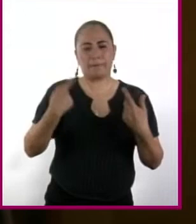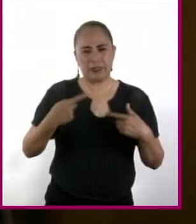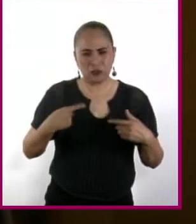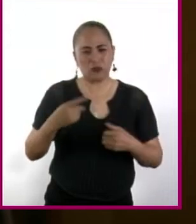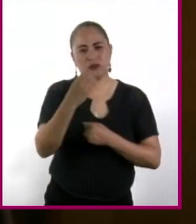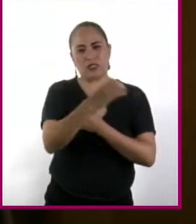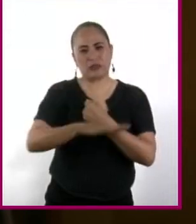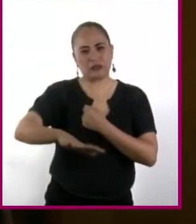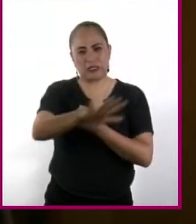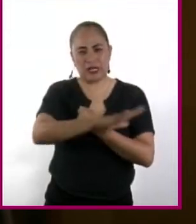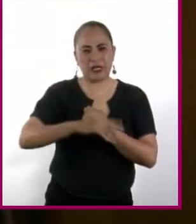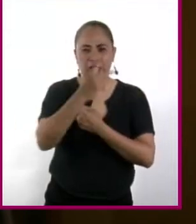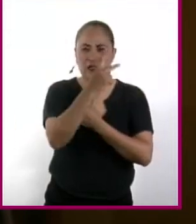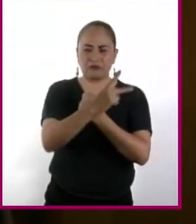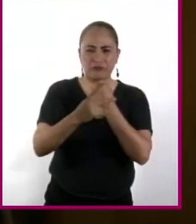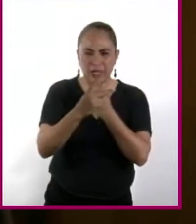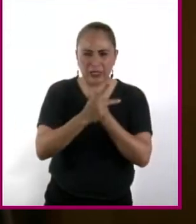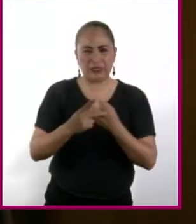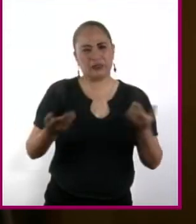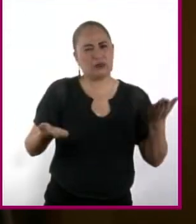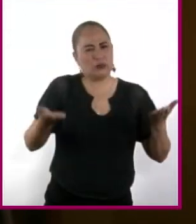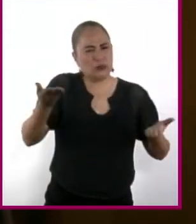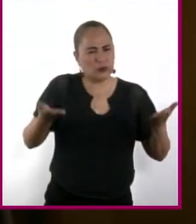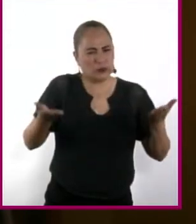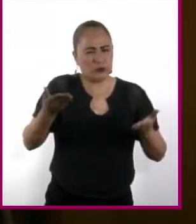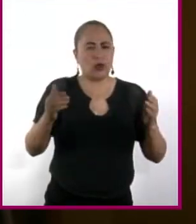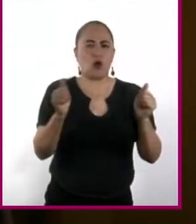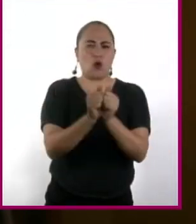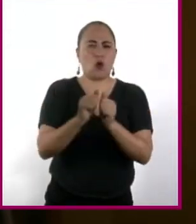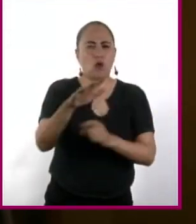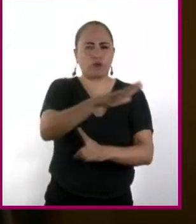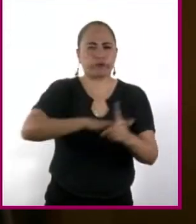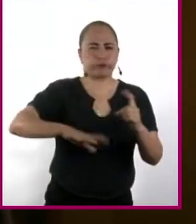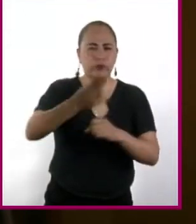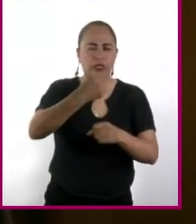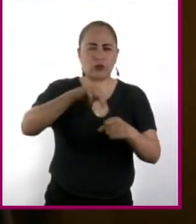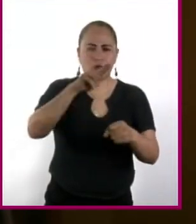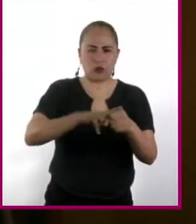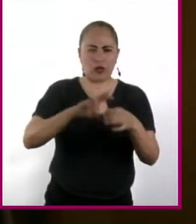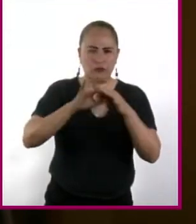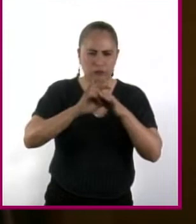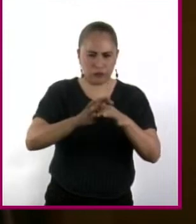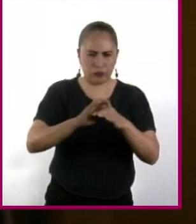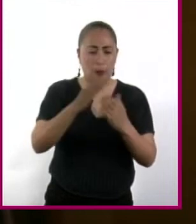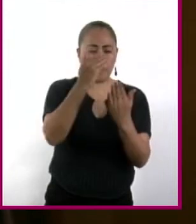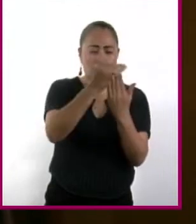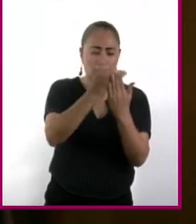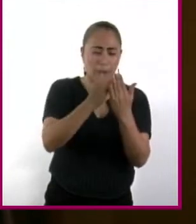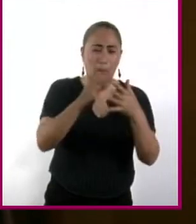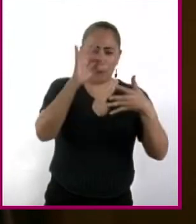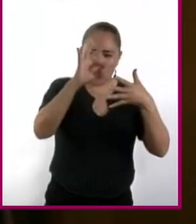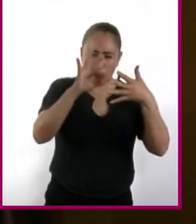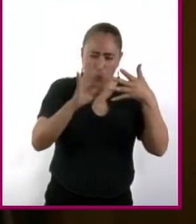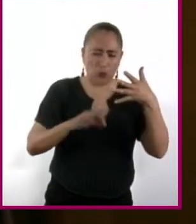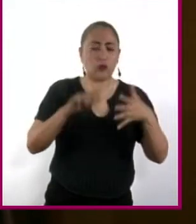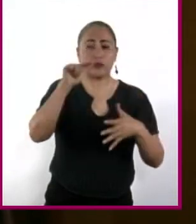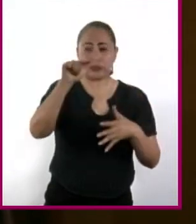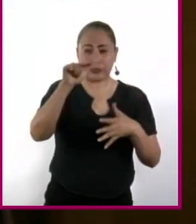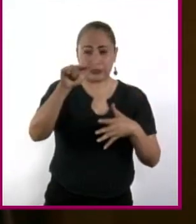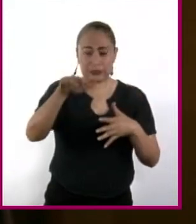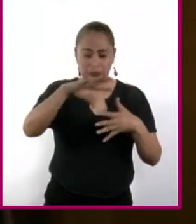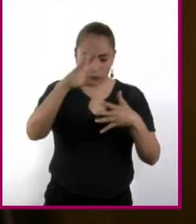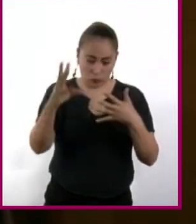igualitarias en armonía con el medio ambiente. Los 17 Objetivos de Desarrollo Sostenible, incluidos en esta